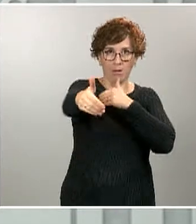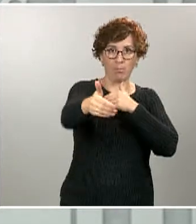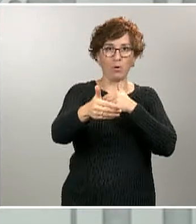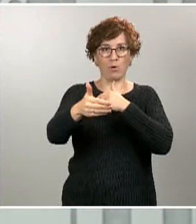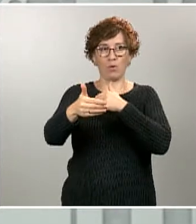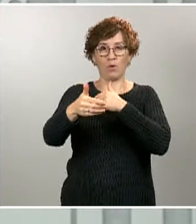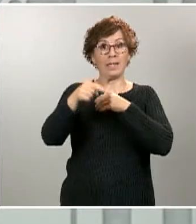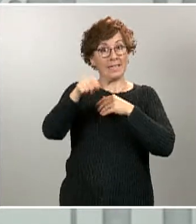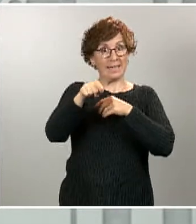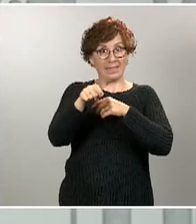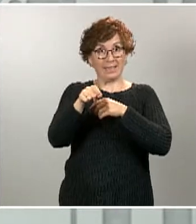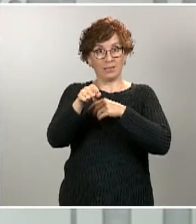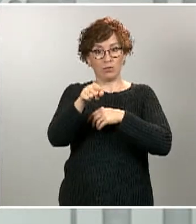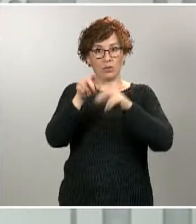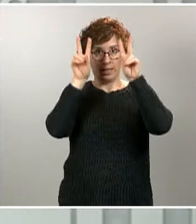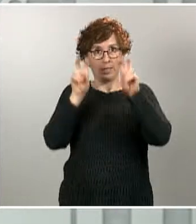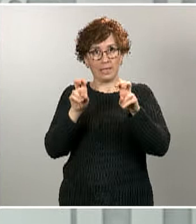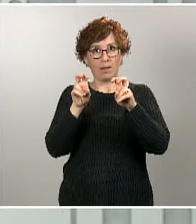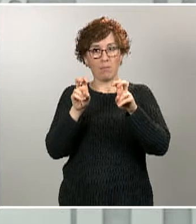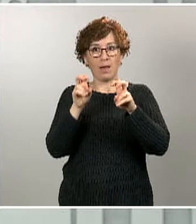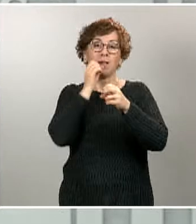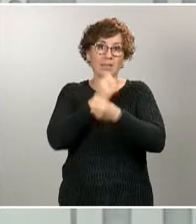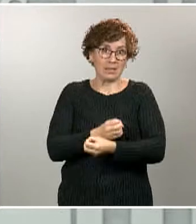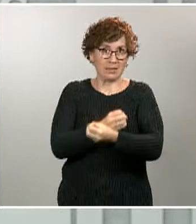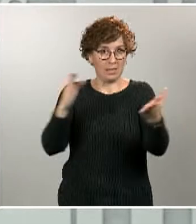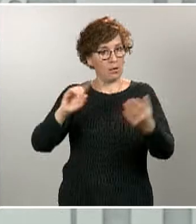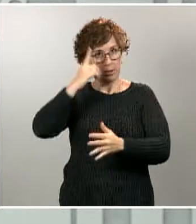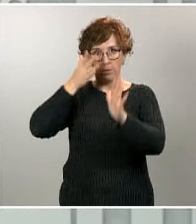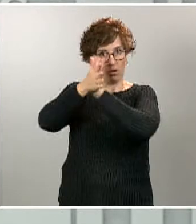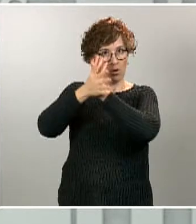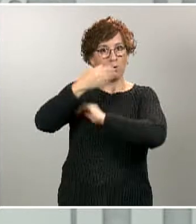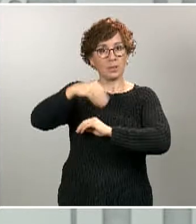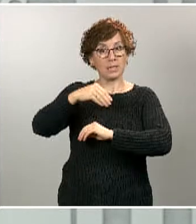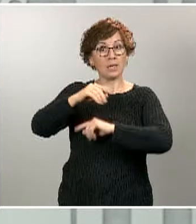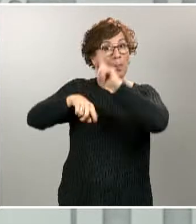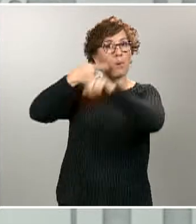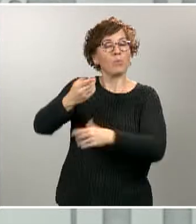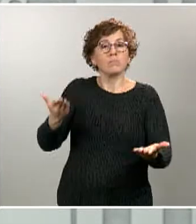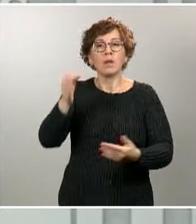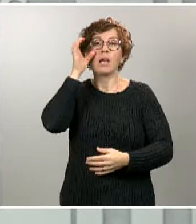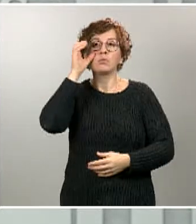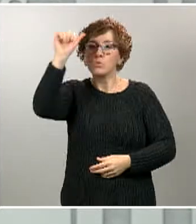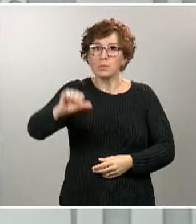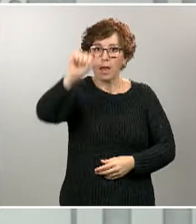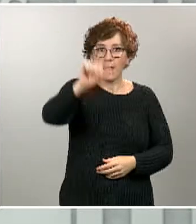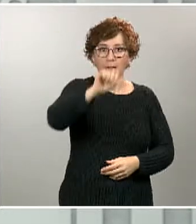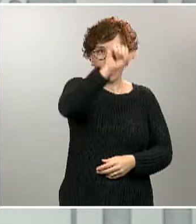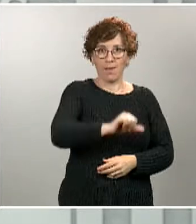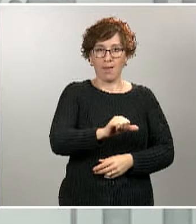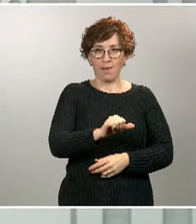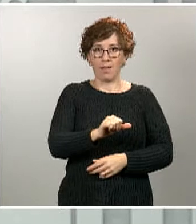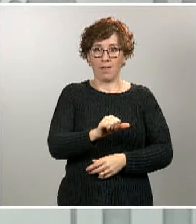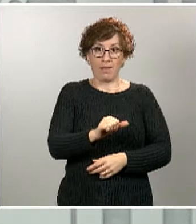que se va a comunicar y a partir de ahí escuchar, que es lo que esperamos en la reunión, las aportaciones,